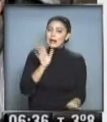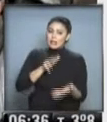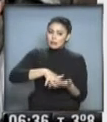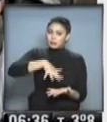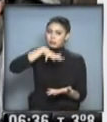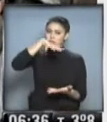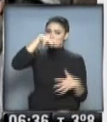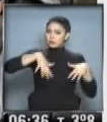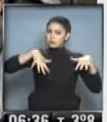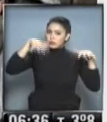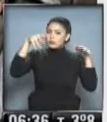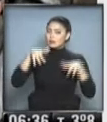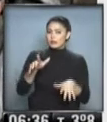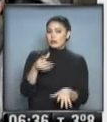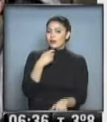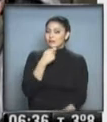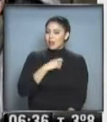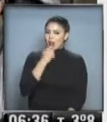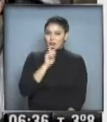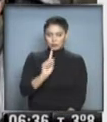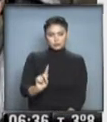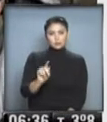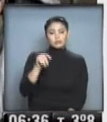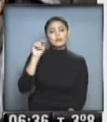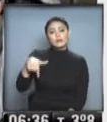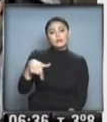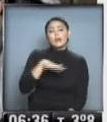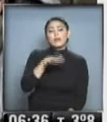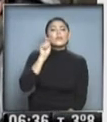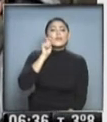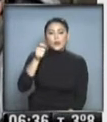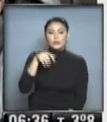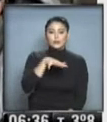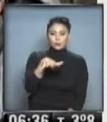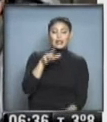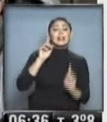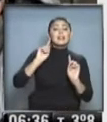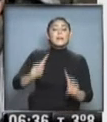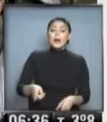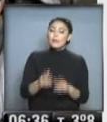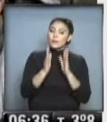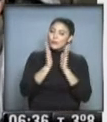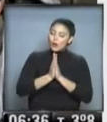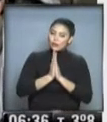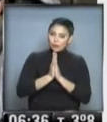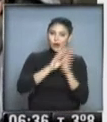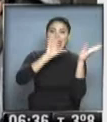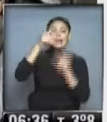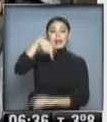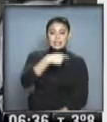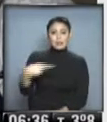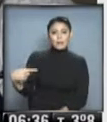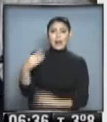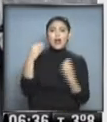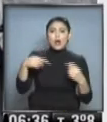se hace sentir, no es nada grato. Un saludo enorme desde Boca, Riacho, Pilaga. Y por favor, ¿cómo va a estar el tiempo esta semana?